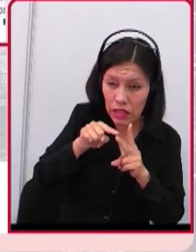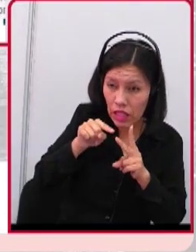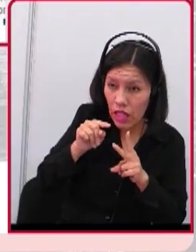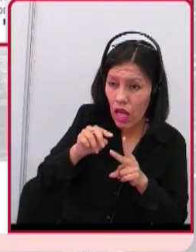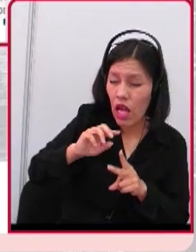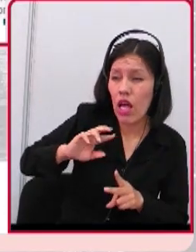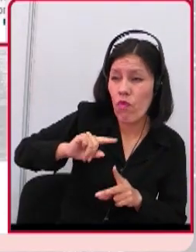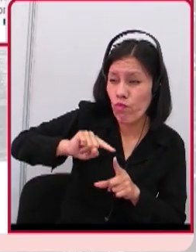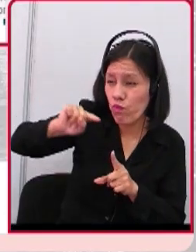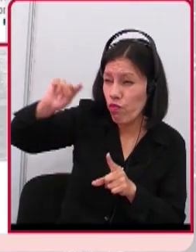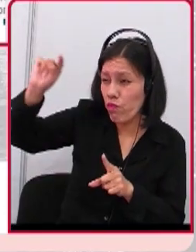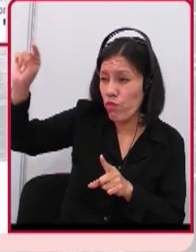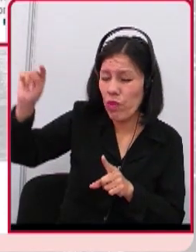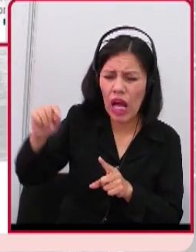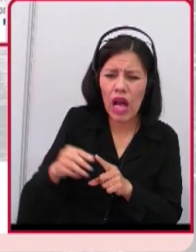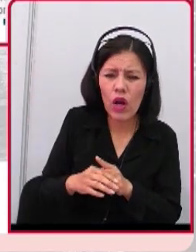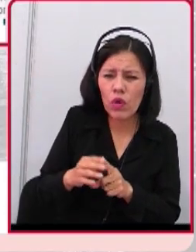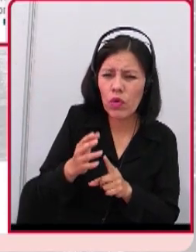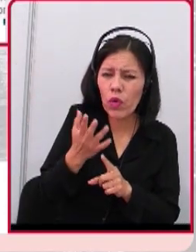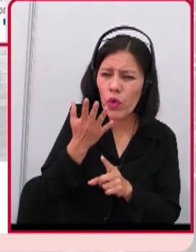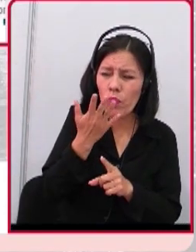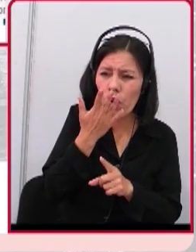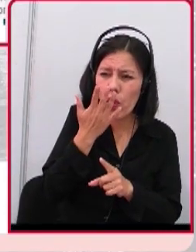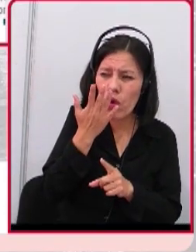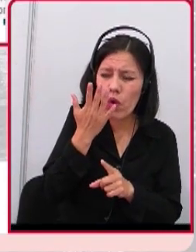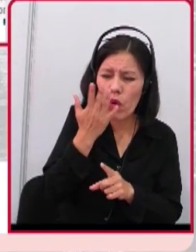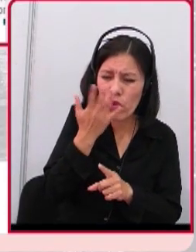azul, mi DGM que está en